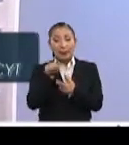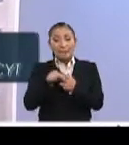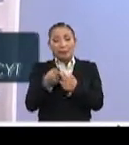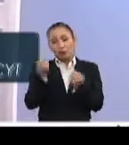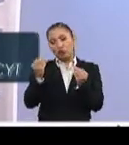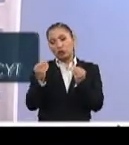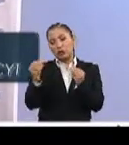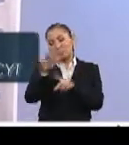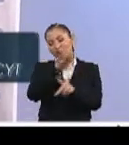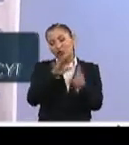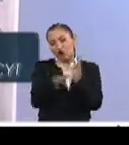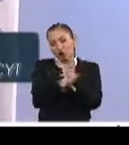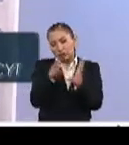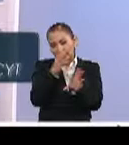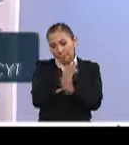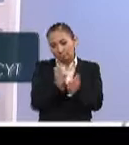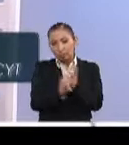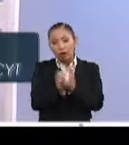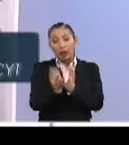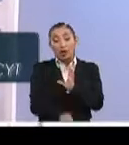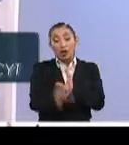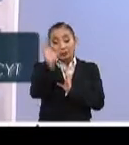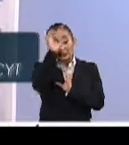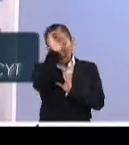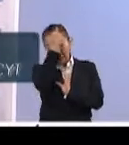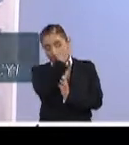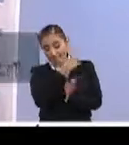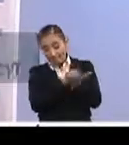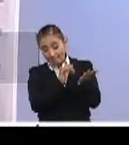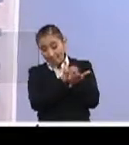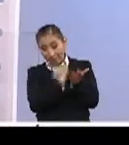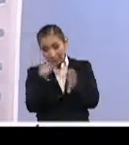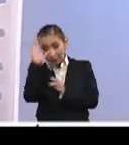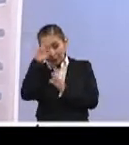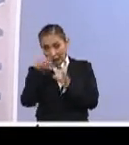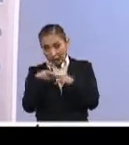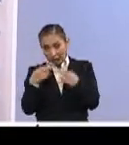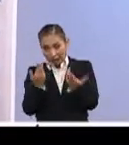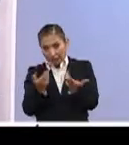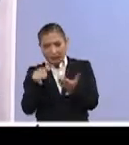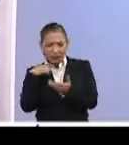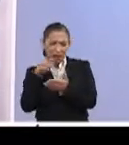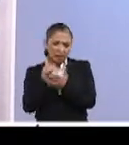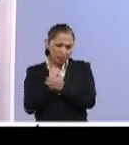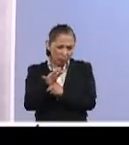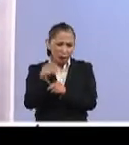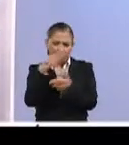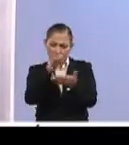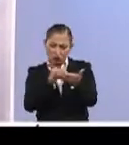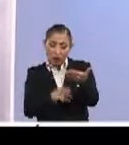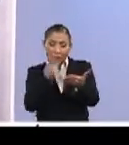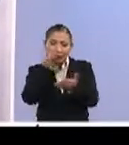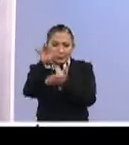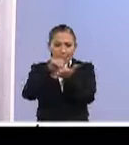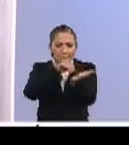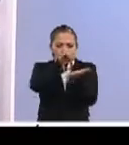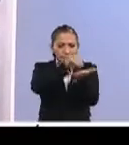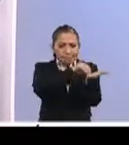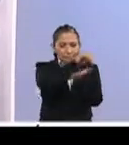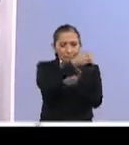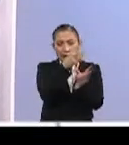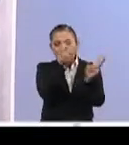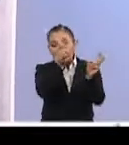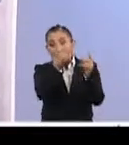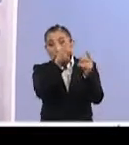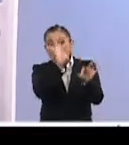de muchas circunstancias. La ciencia o la literatura científica lo que ha hecho ha sido recopilar